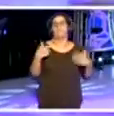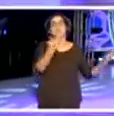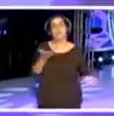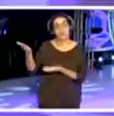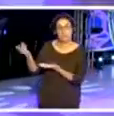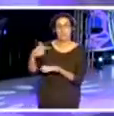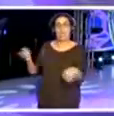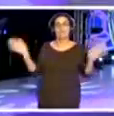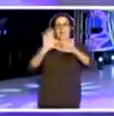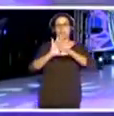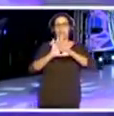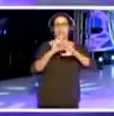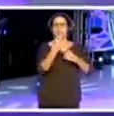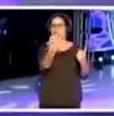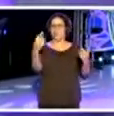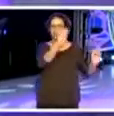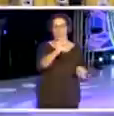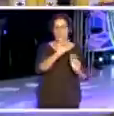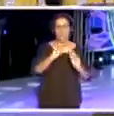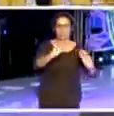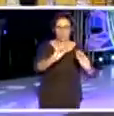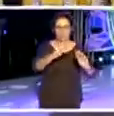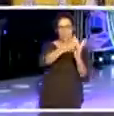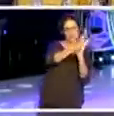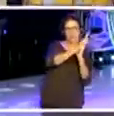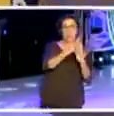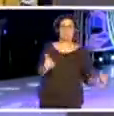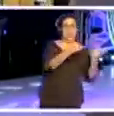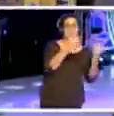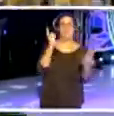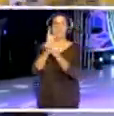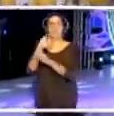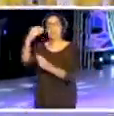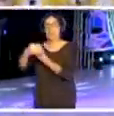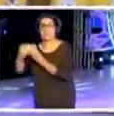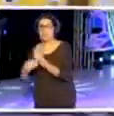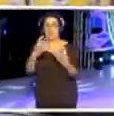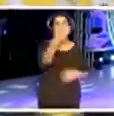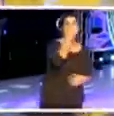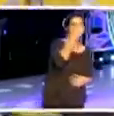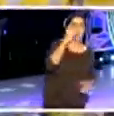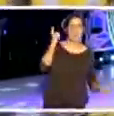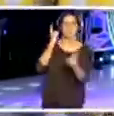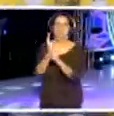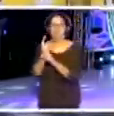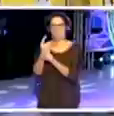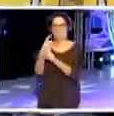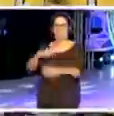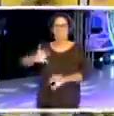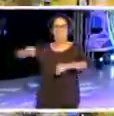noche, defendiendo sus carteles, Tenerife contra Las Palmas, Bambones contra el Pollo de